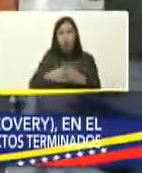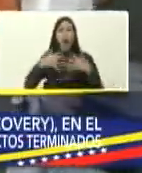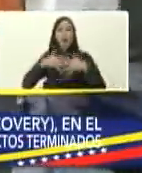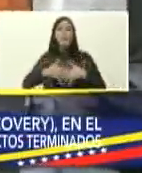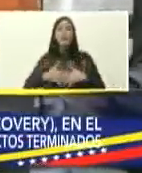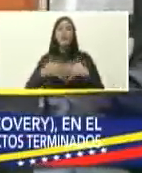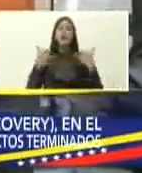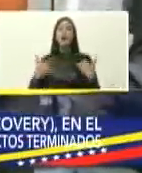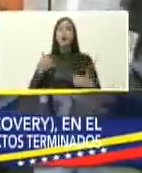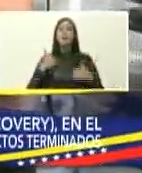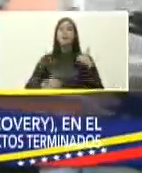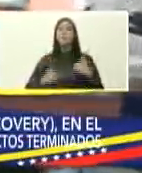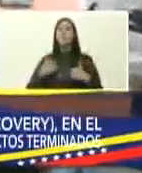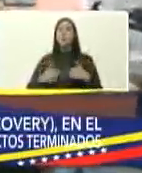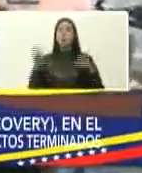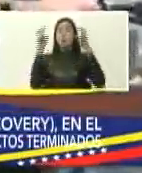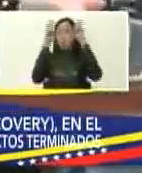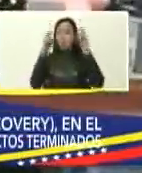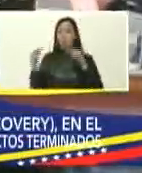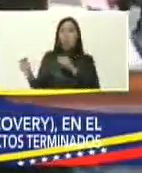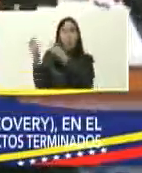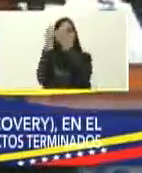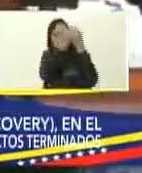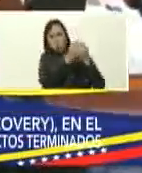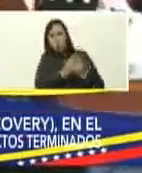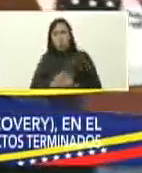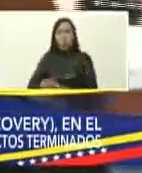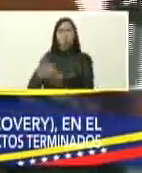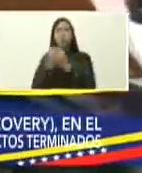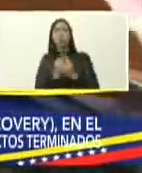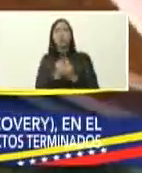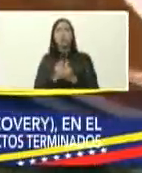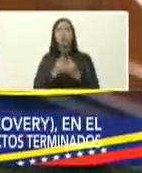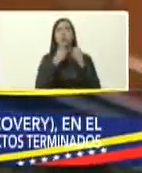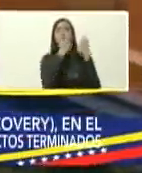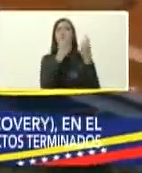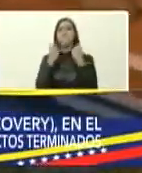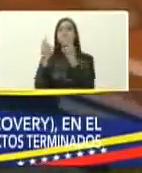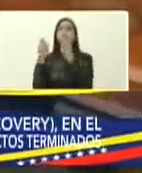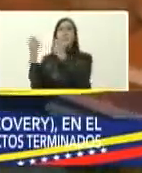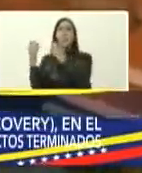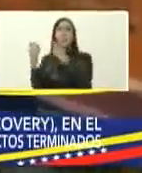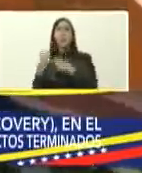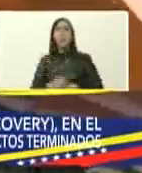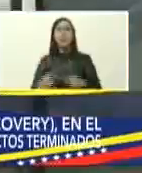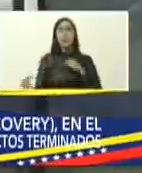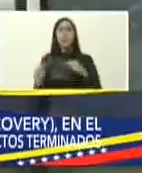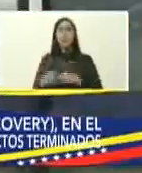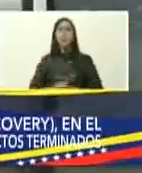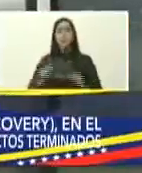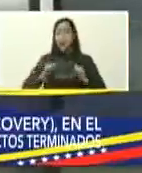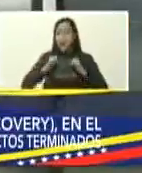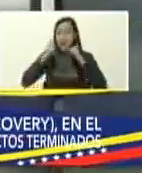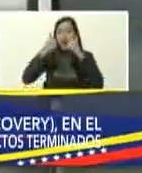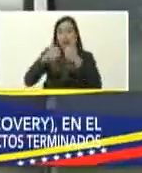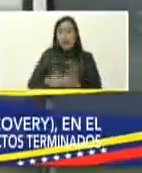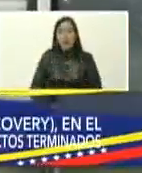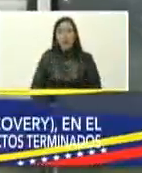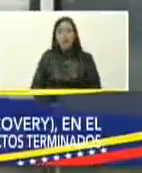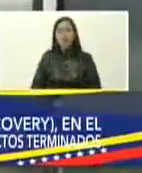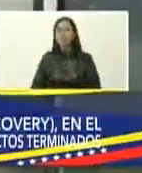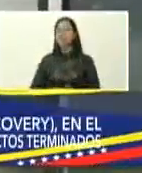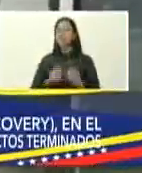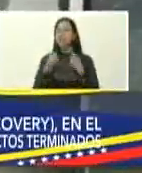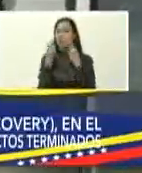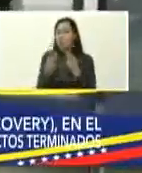hoy, miércoles productivo, capítulo exportaciones, presidente. Queremos iniciar, bueno, comentando